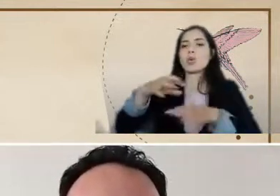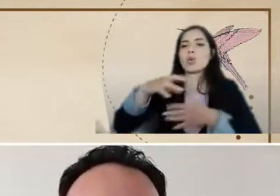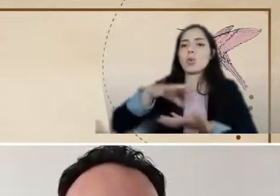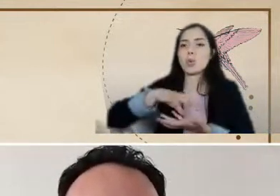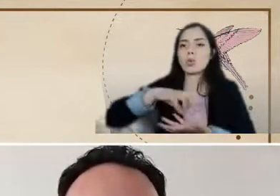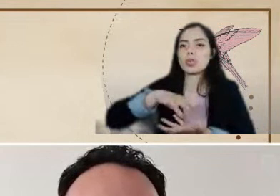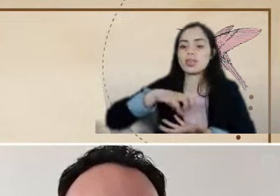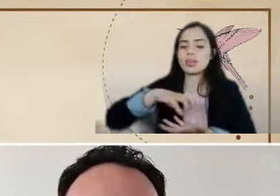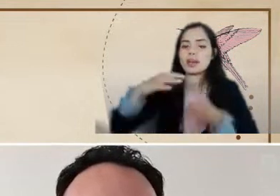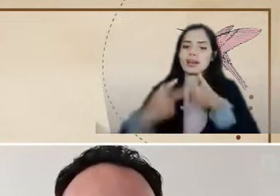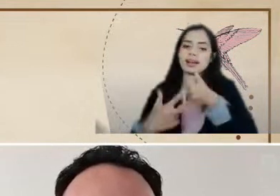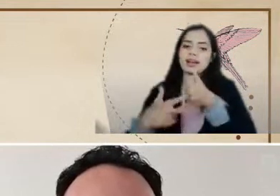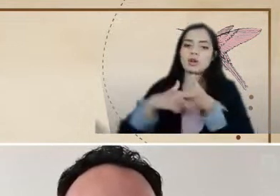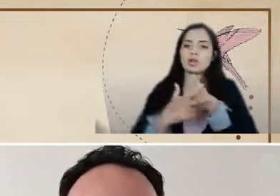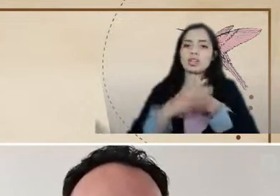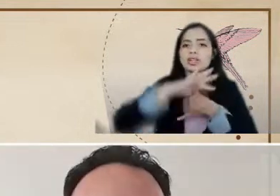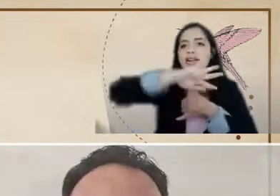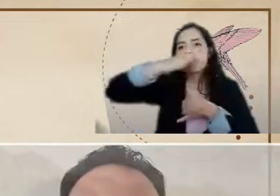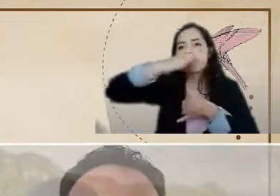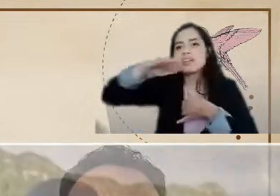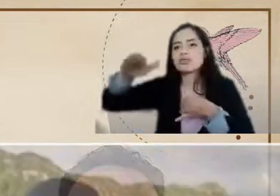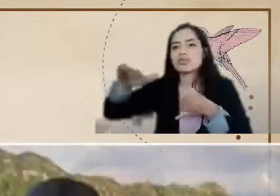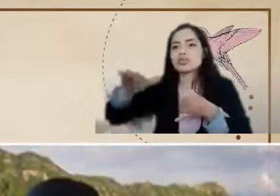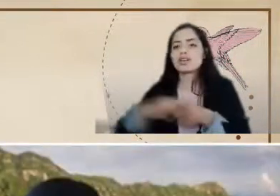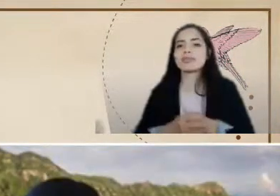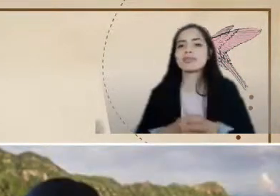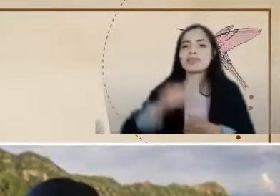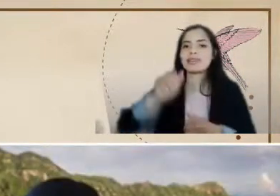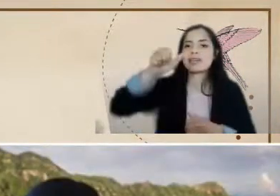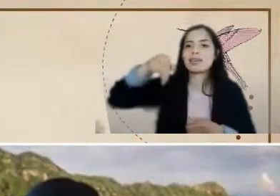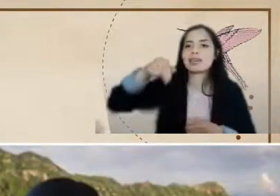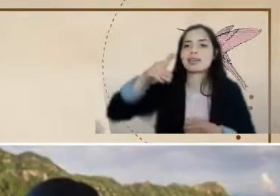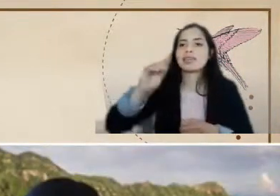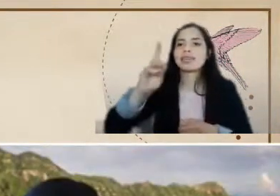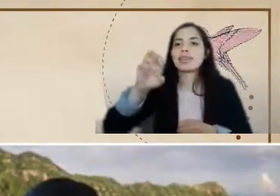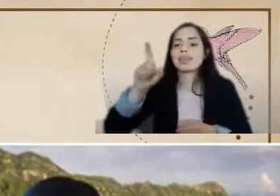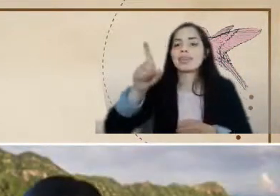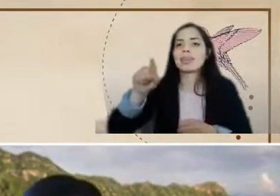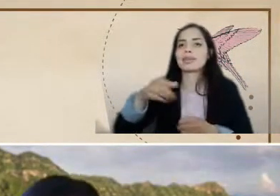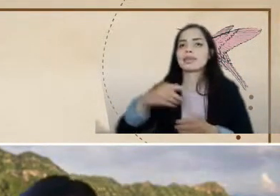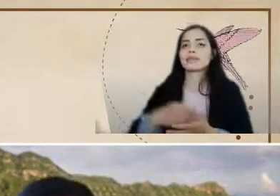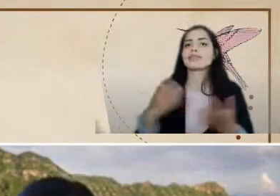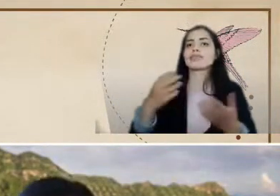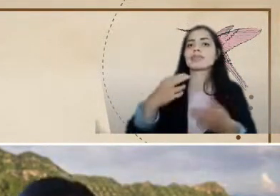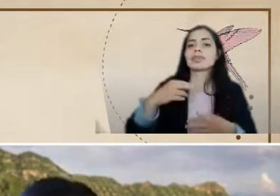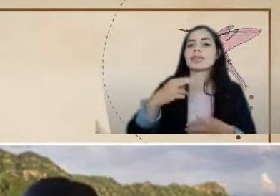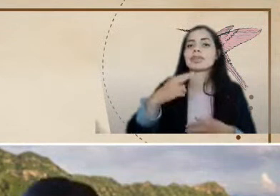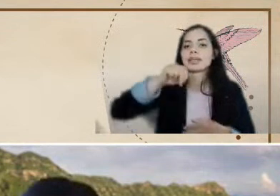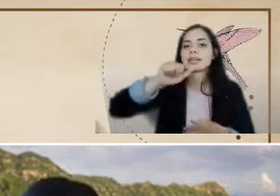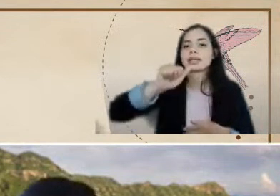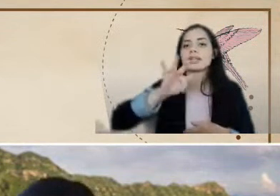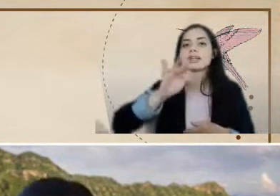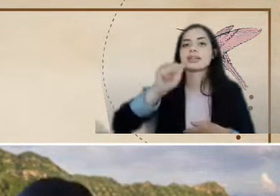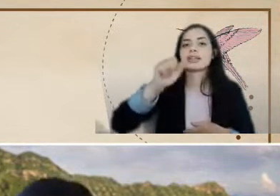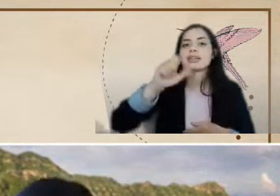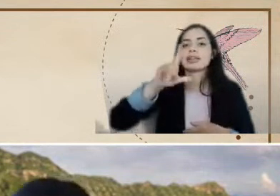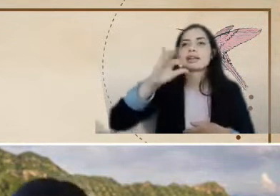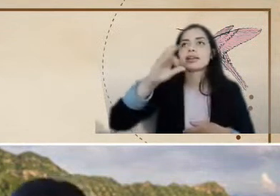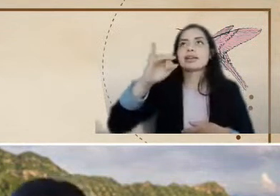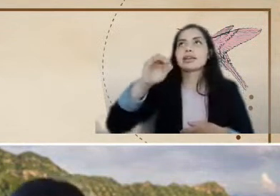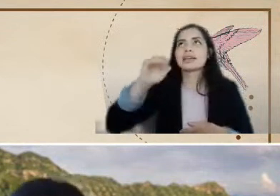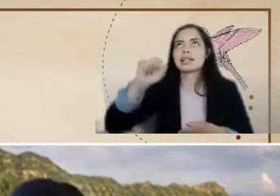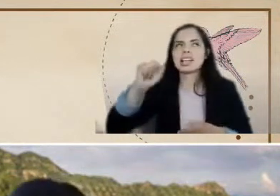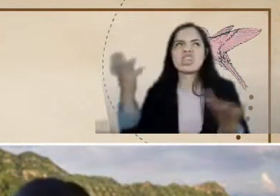gracias. Natalia Ocampo, ¿dónde está usted en este momento, por favor? Hola, buenas tardes, señor viceministro. Yo